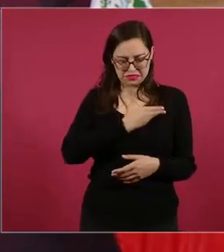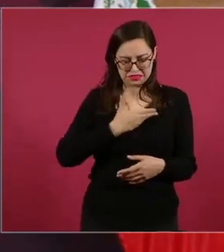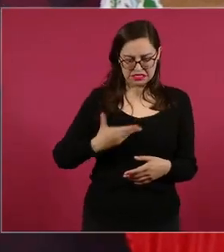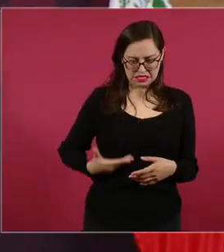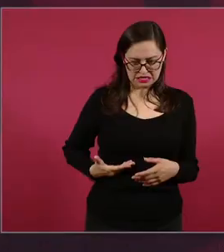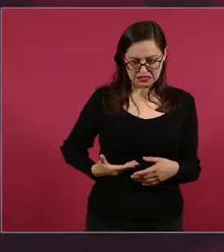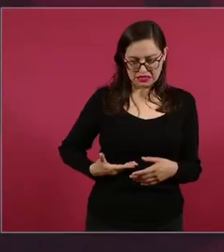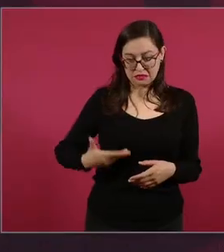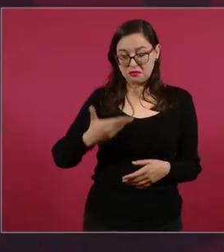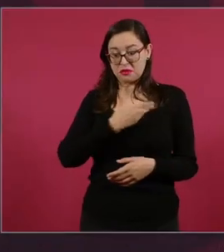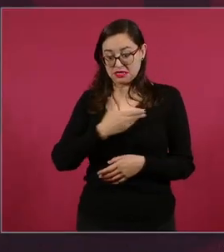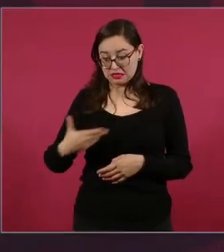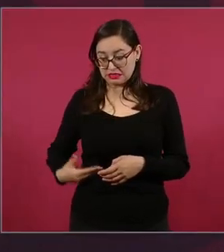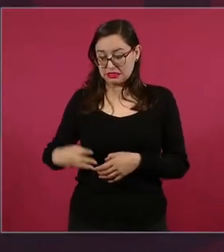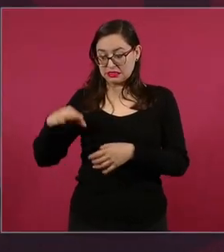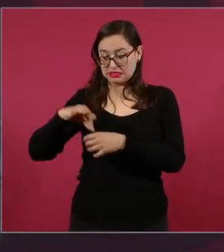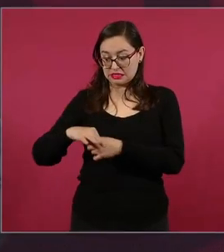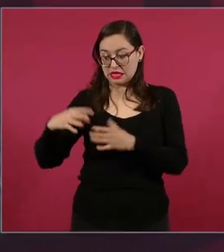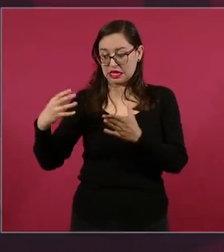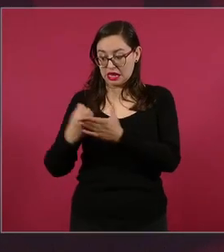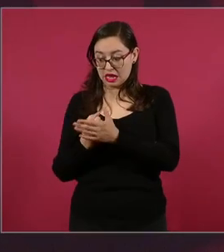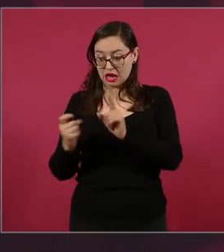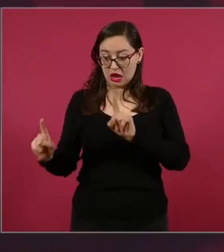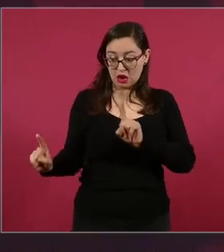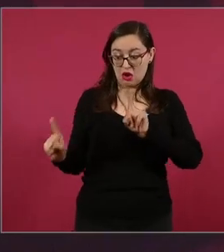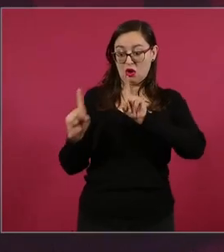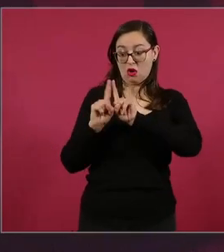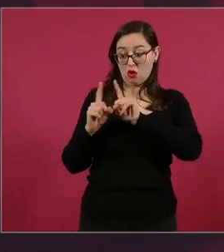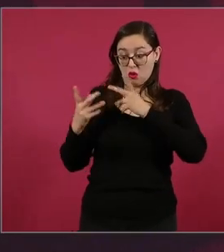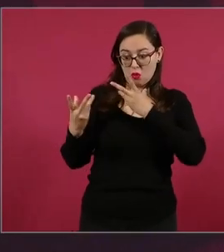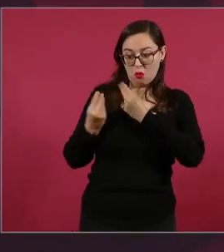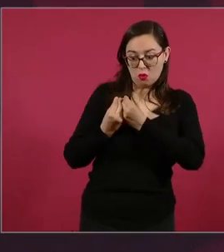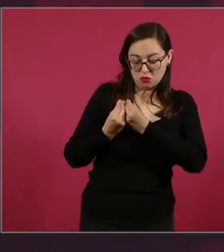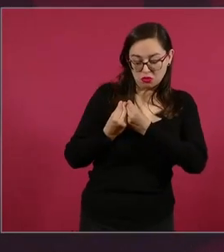estemos encabezando la transición.